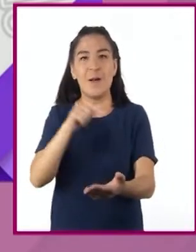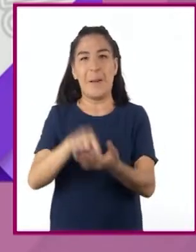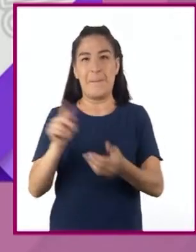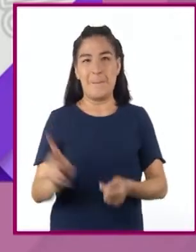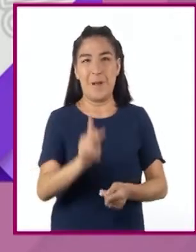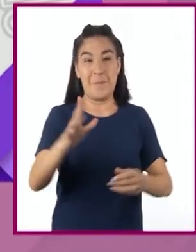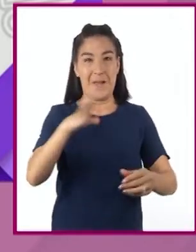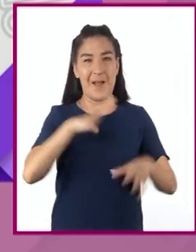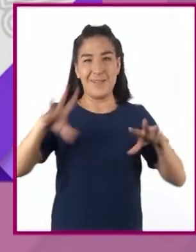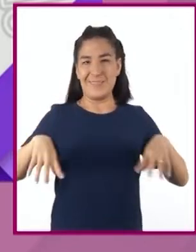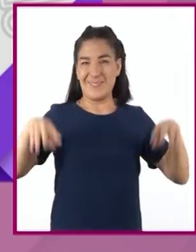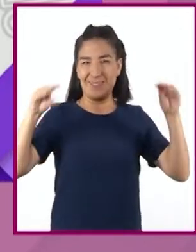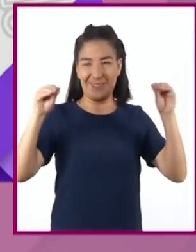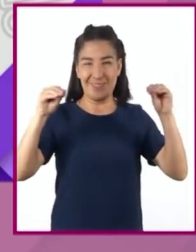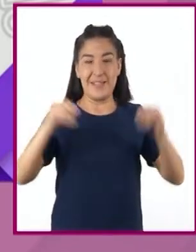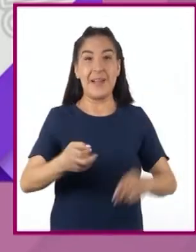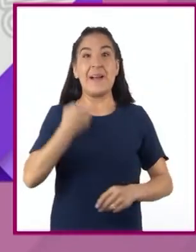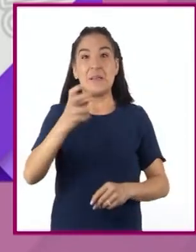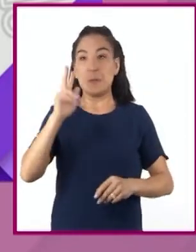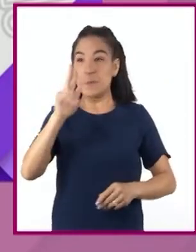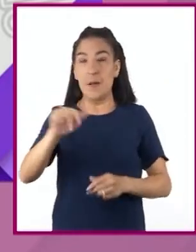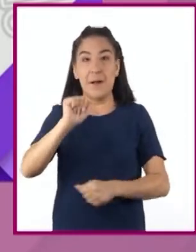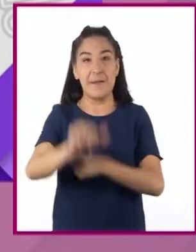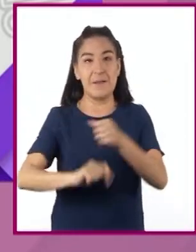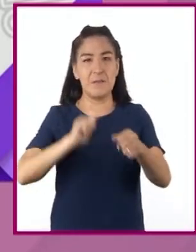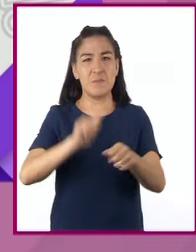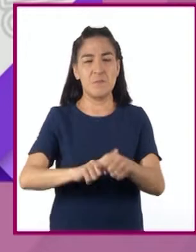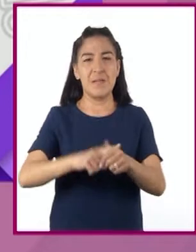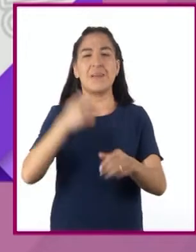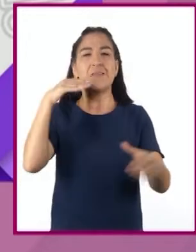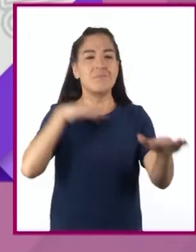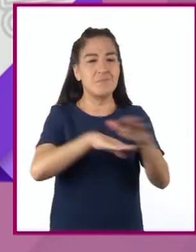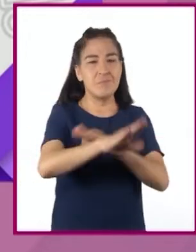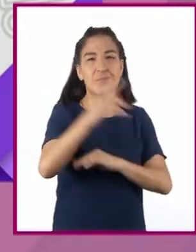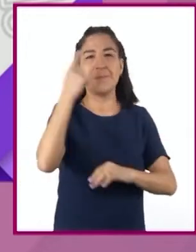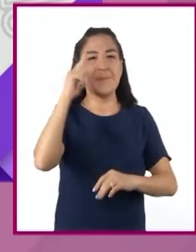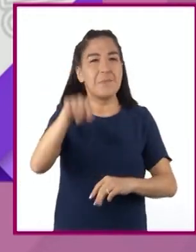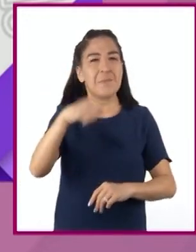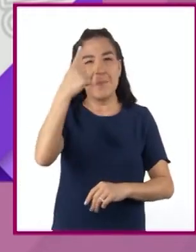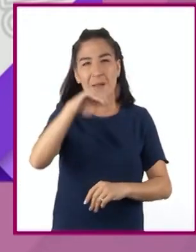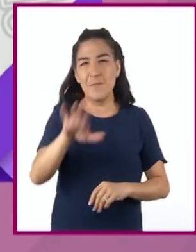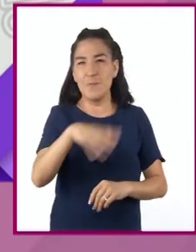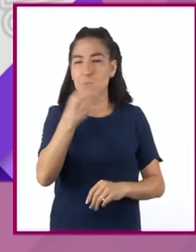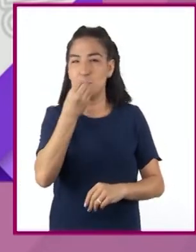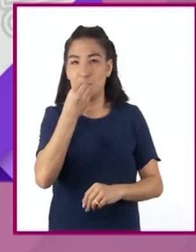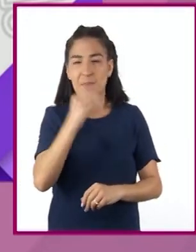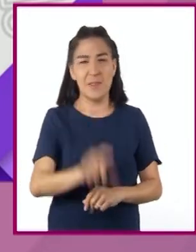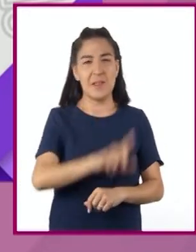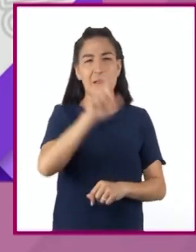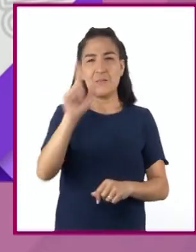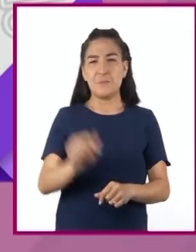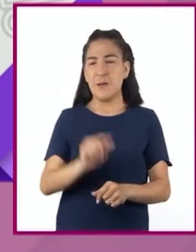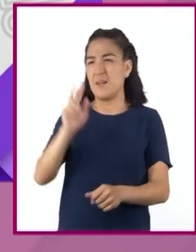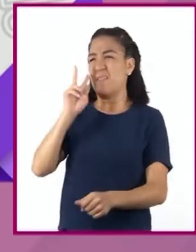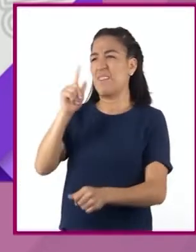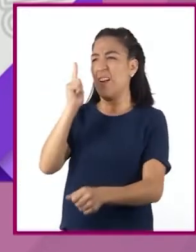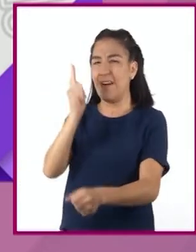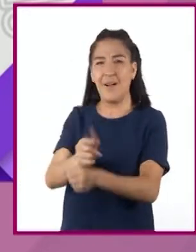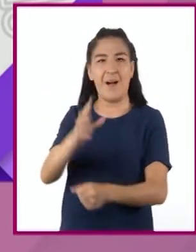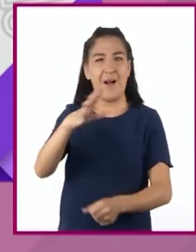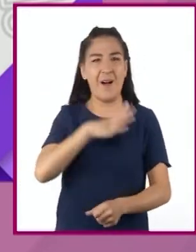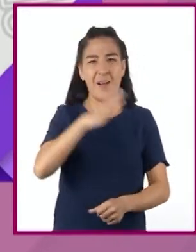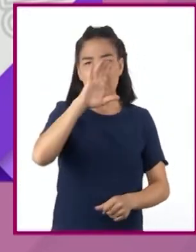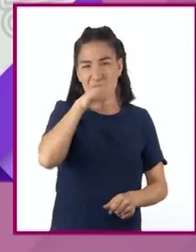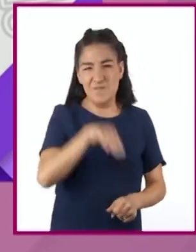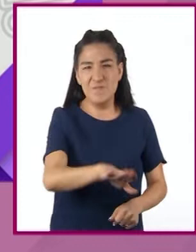circo. Como vio animales, entró en busca de comida. De pronto, se encontró a un elefante con un